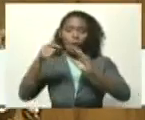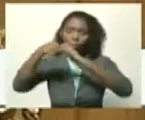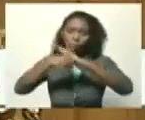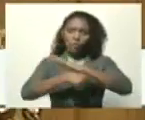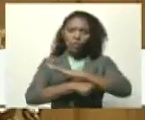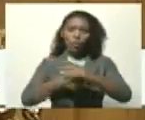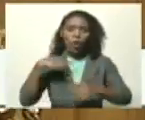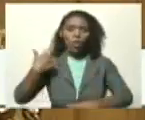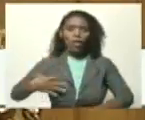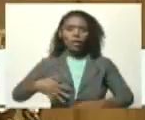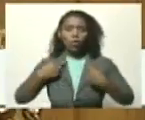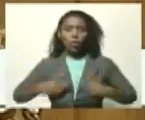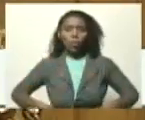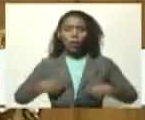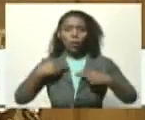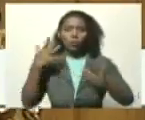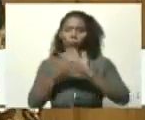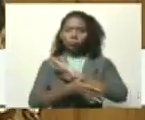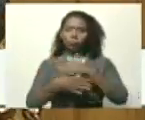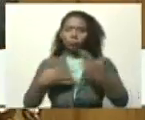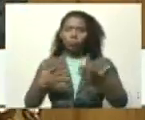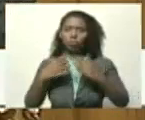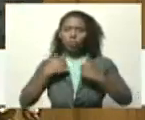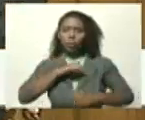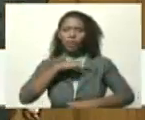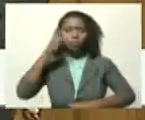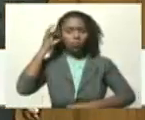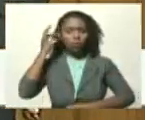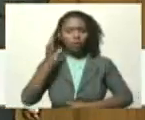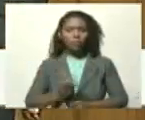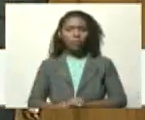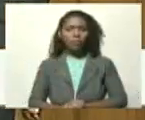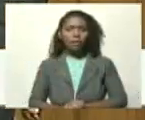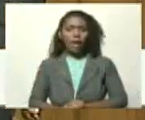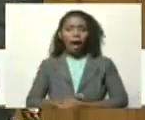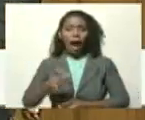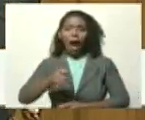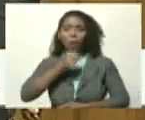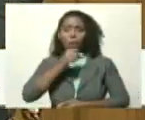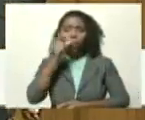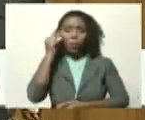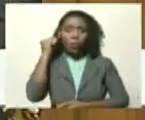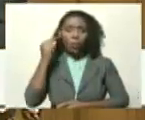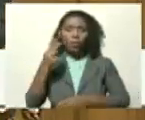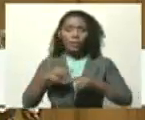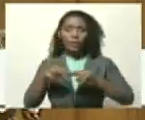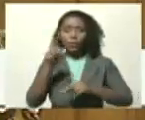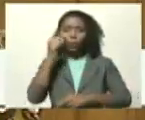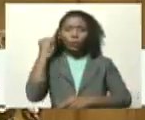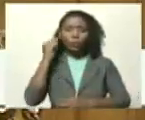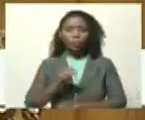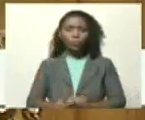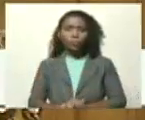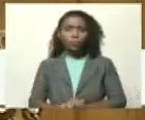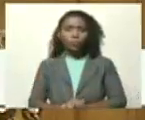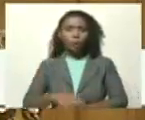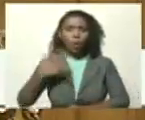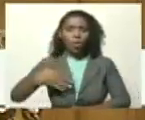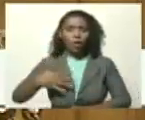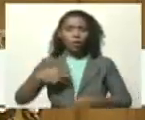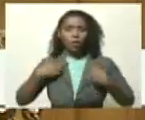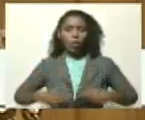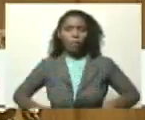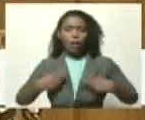los derechos humanos, sobre todo de nuestras mujeres, de nuestras abuelas y abuelos, de nuestras niñas y niños, los derechos